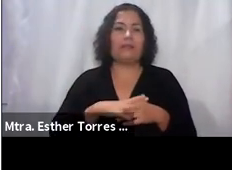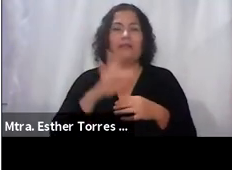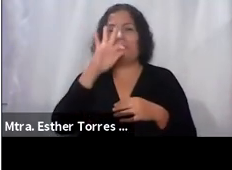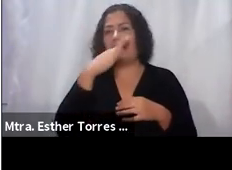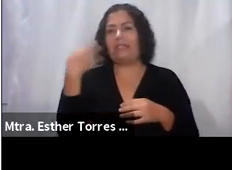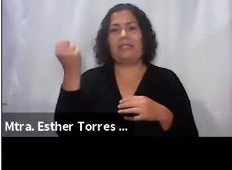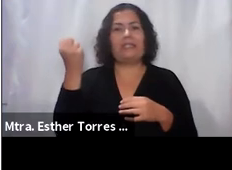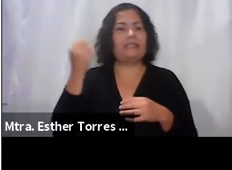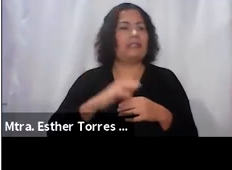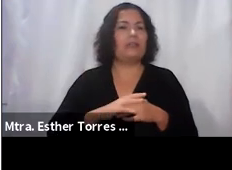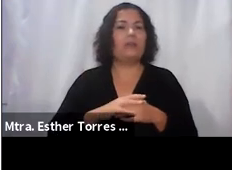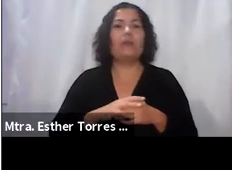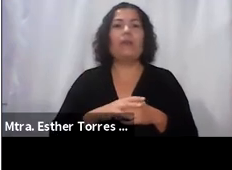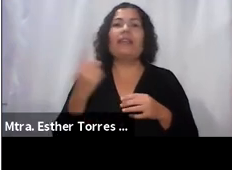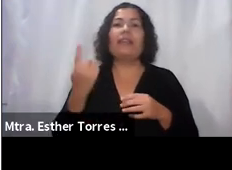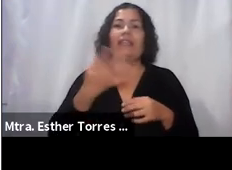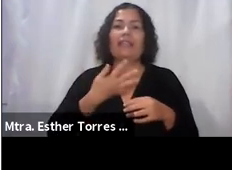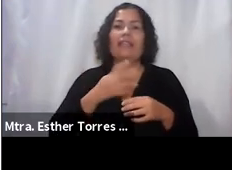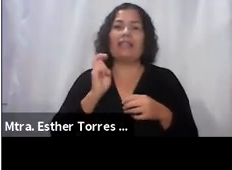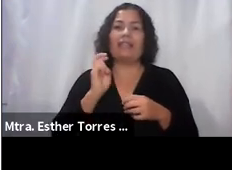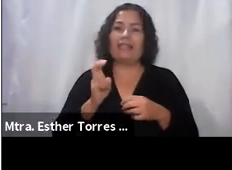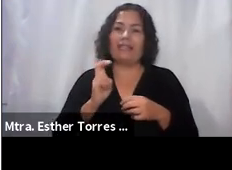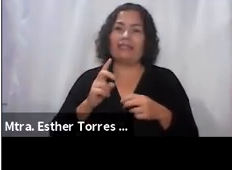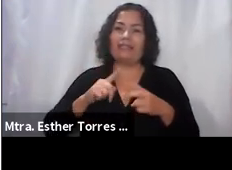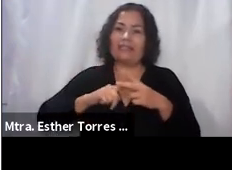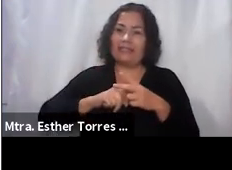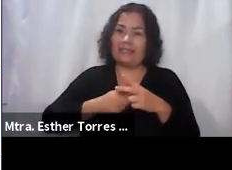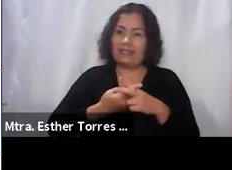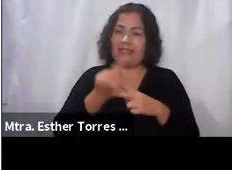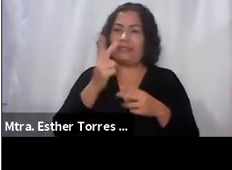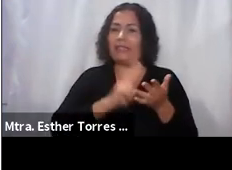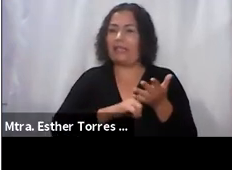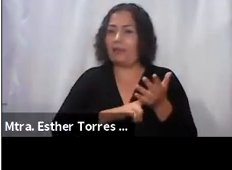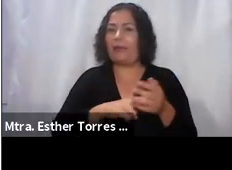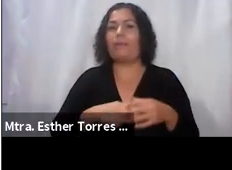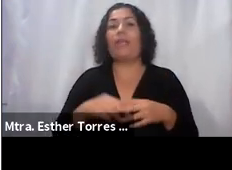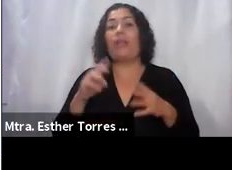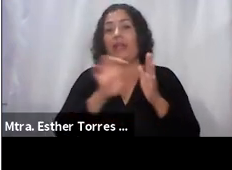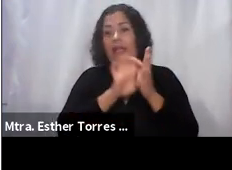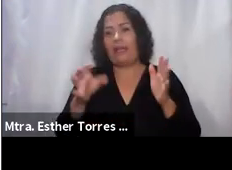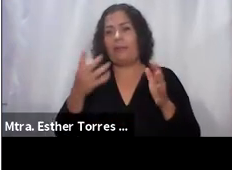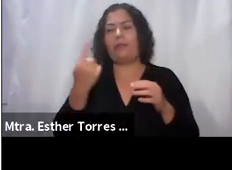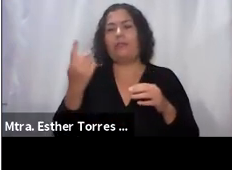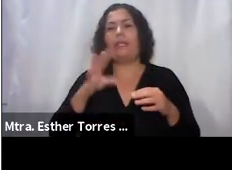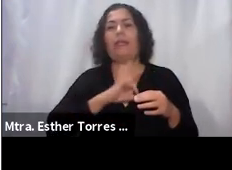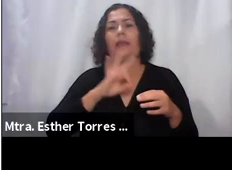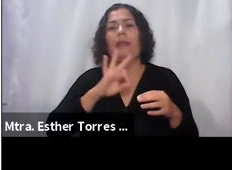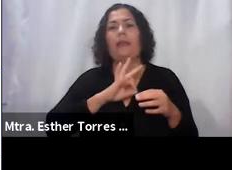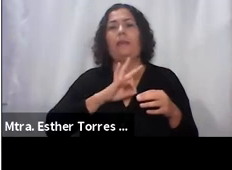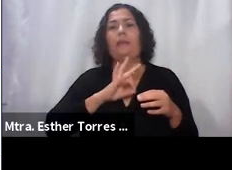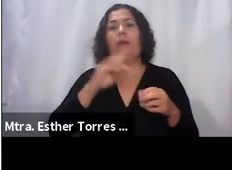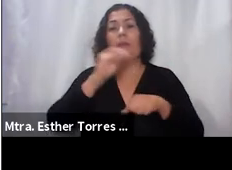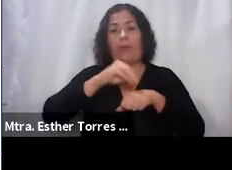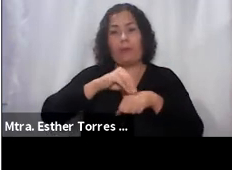esta iniciativa. Y entonces, los ejemplos que voy a poner a continuación, ¿no? De cuáles fueron los